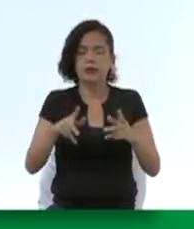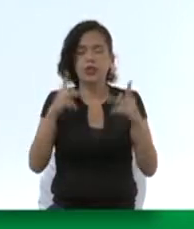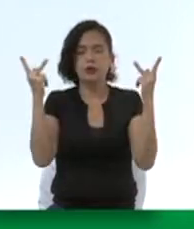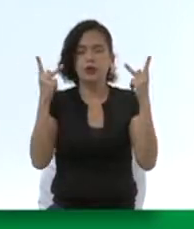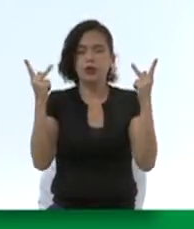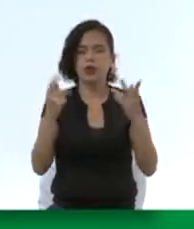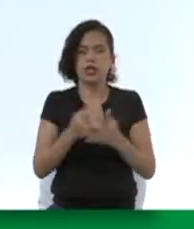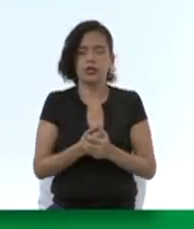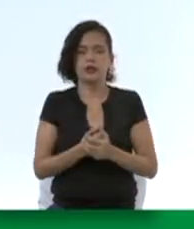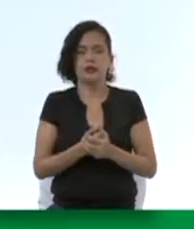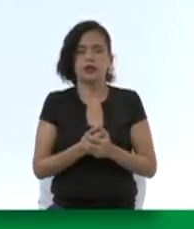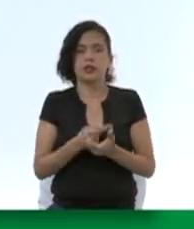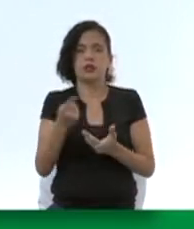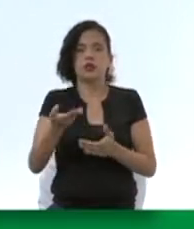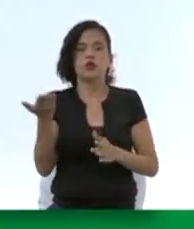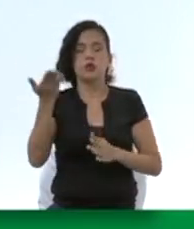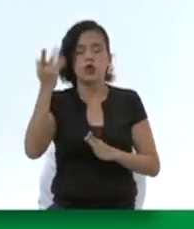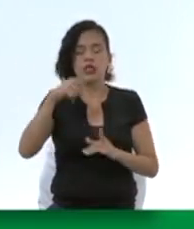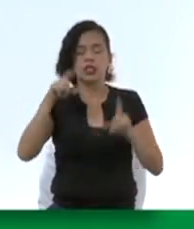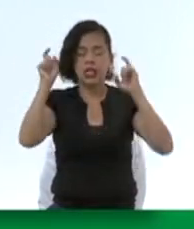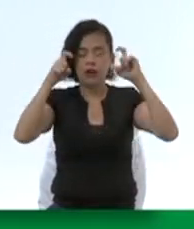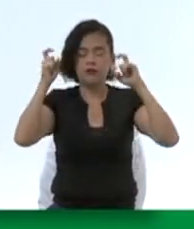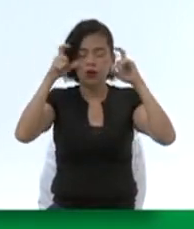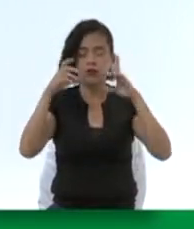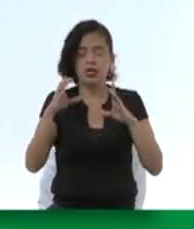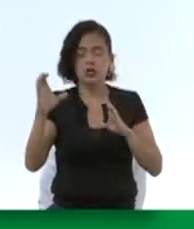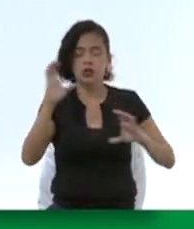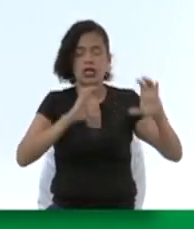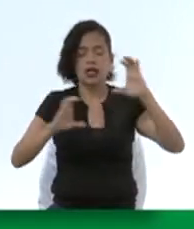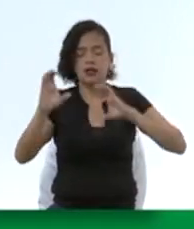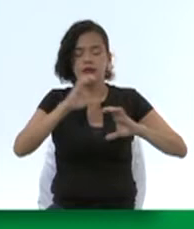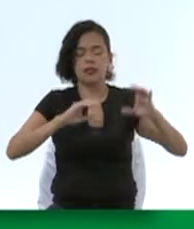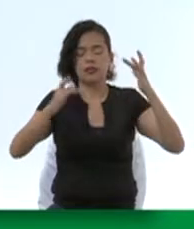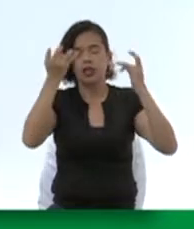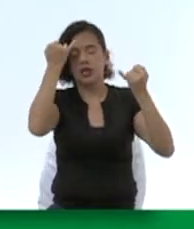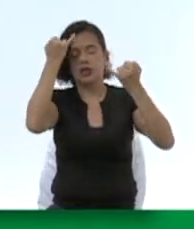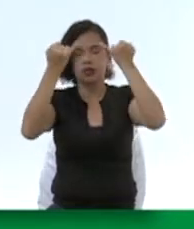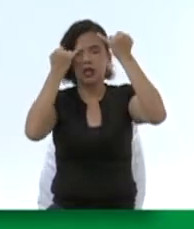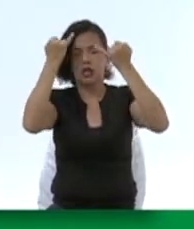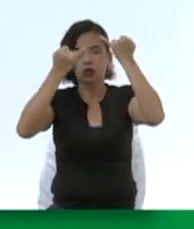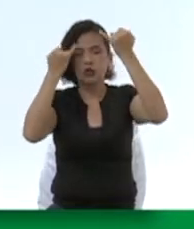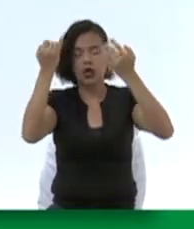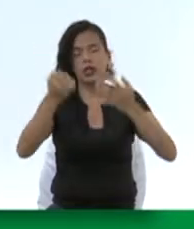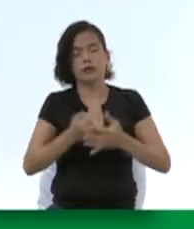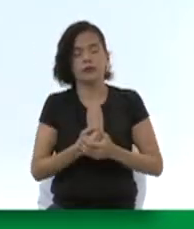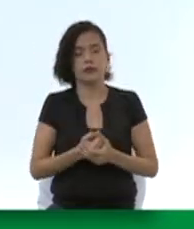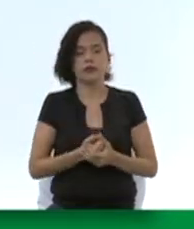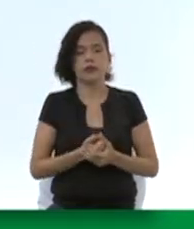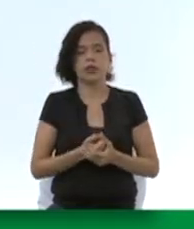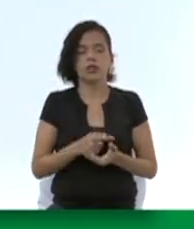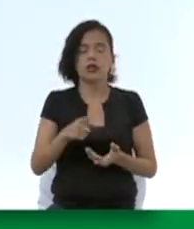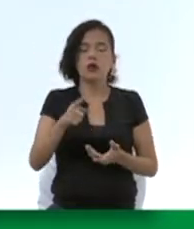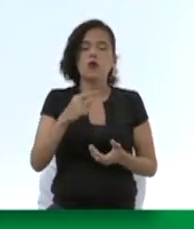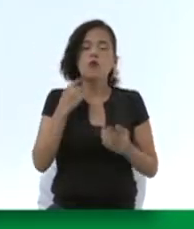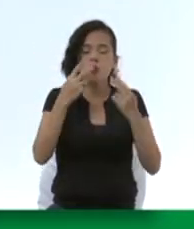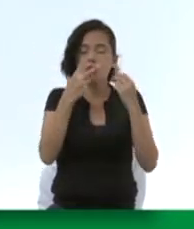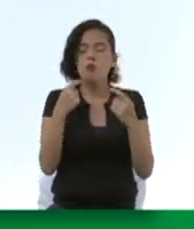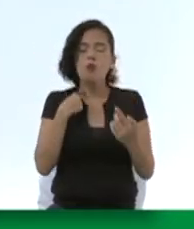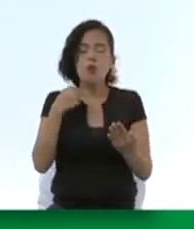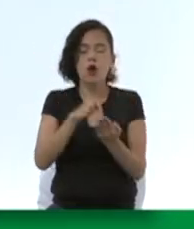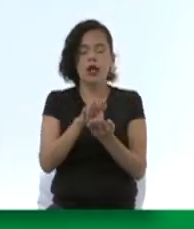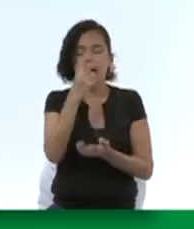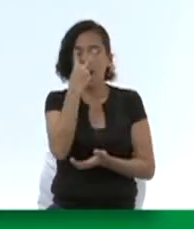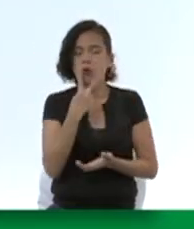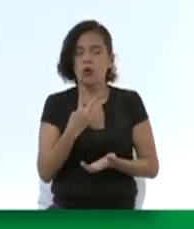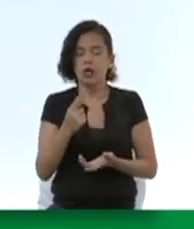profesional y pública. A pesar de su importancia en la formación de las nuevas generaciones de intelectuales y científicos, Cecilio Acosta